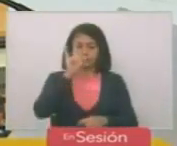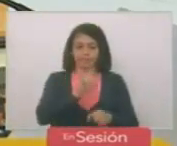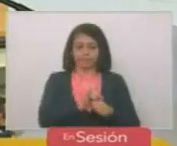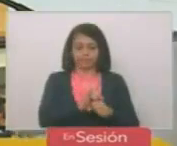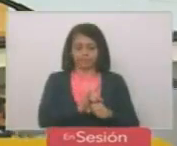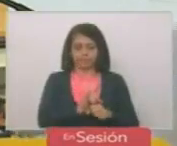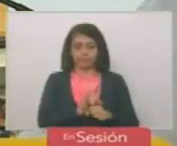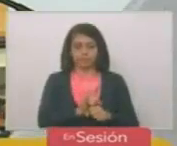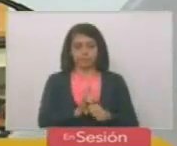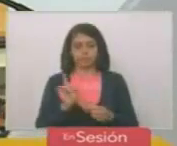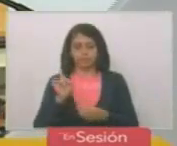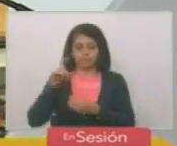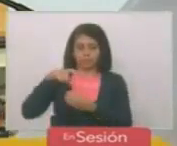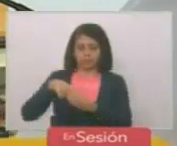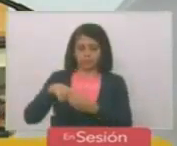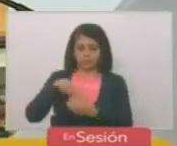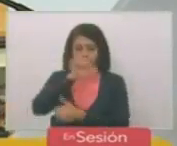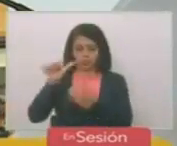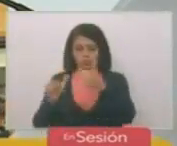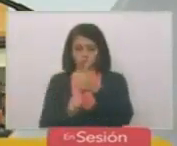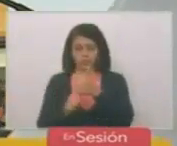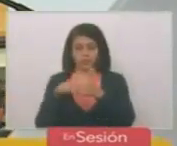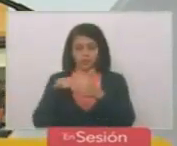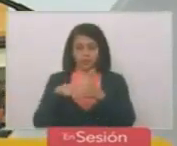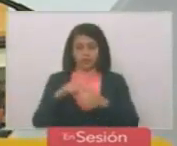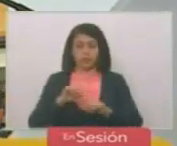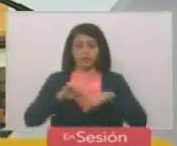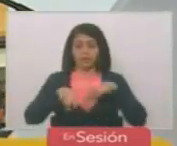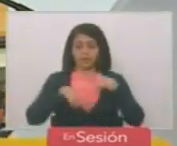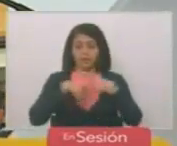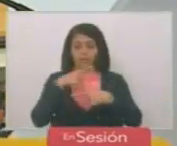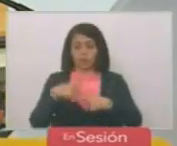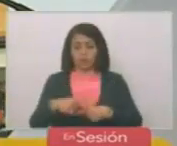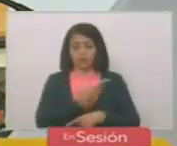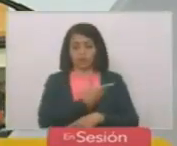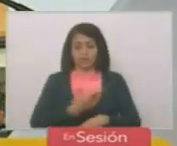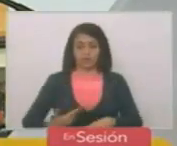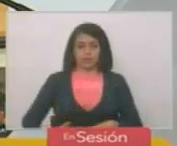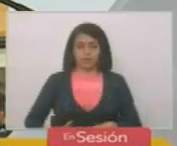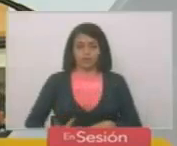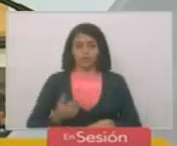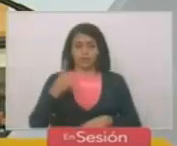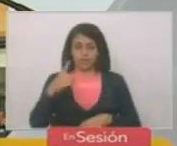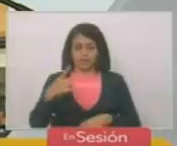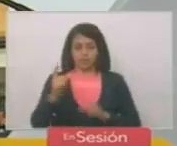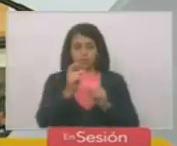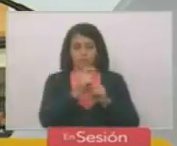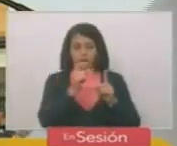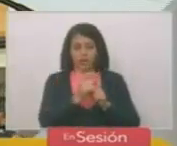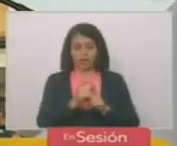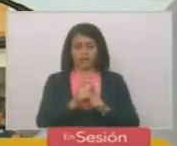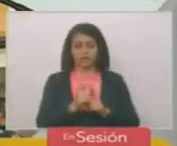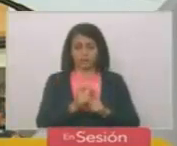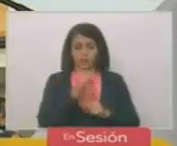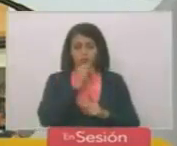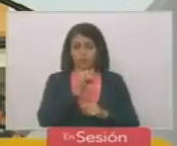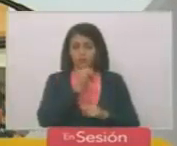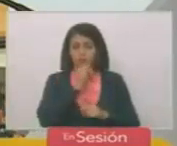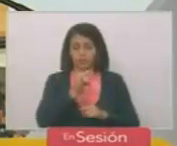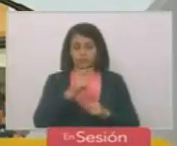e incorporar a sus suplentes. Seguidamente, el presidente cedió el derecho de palabra para punto de